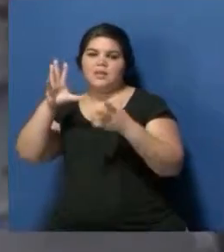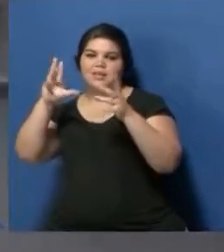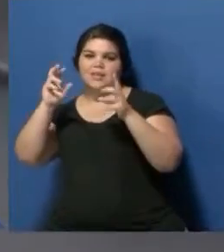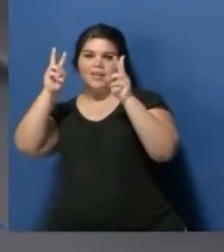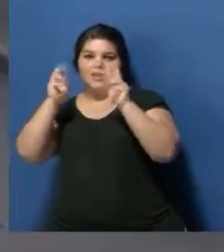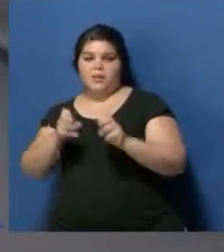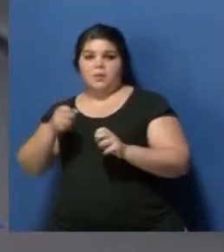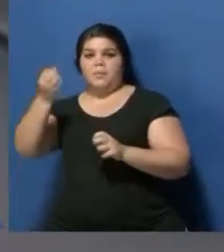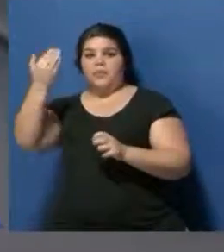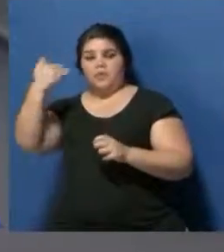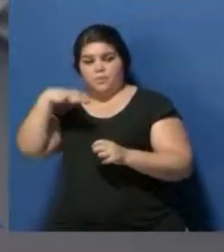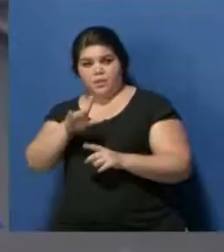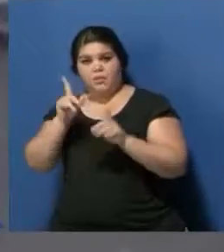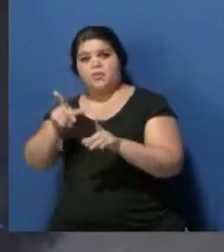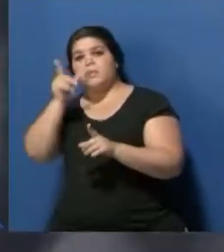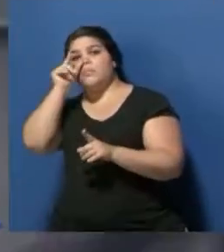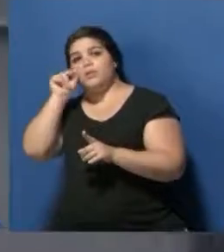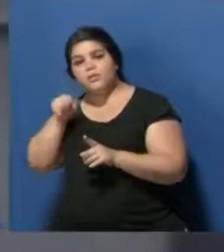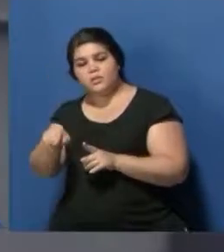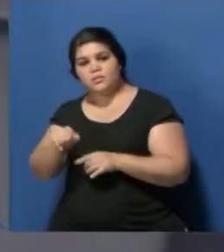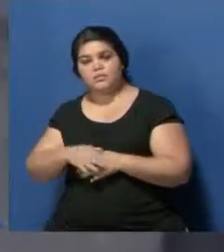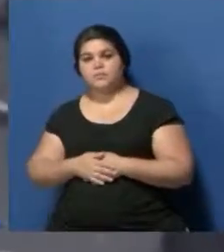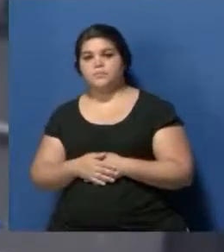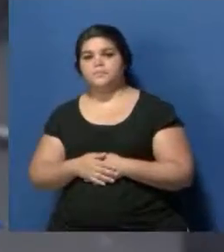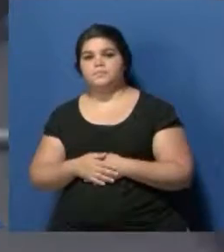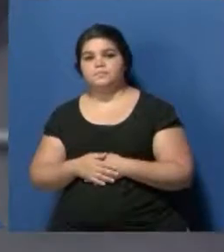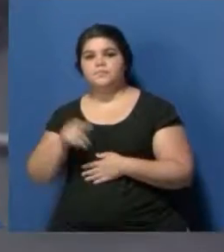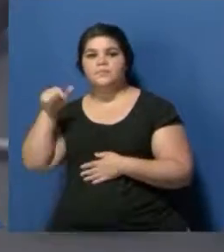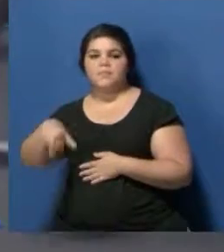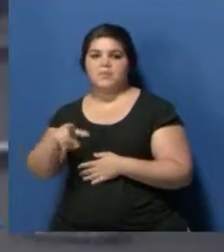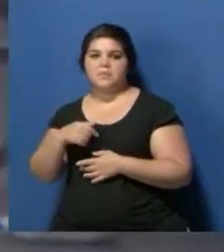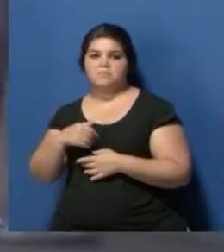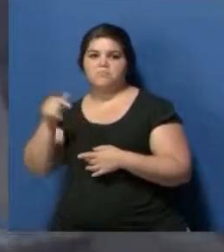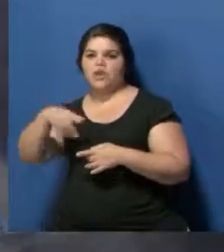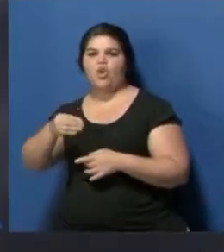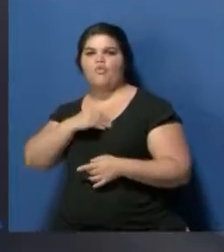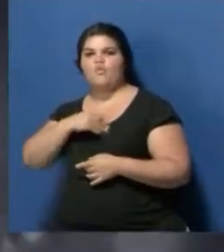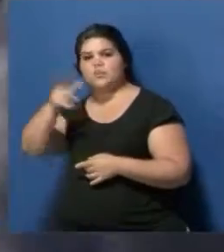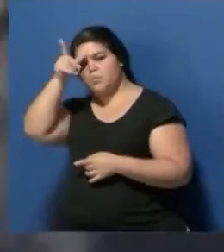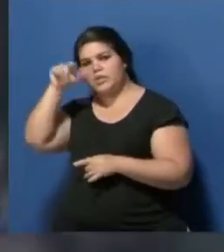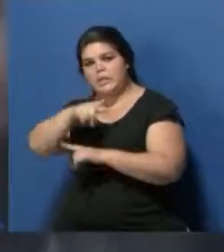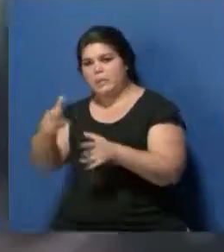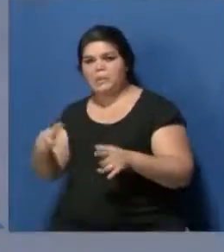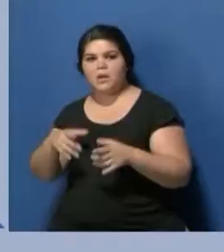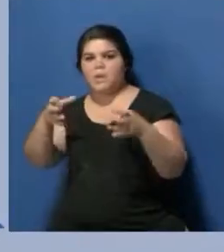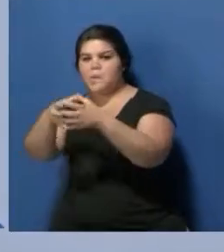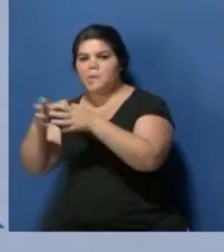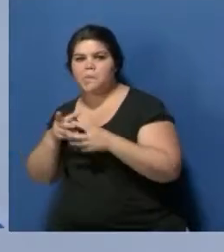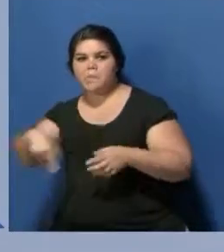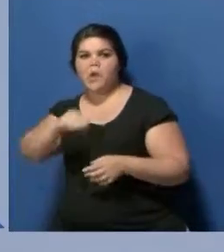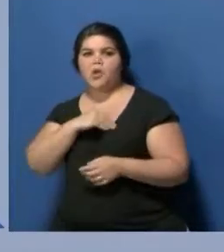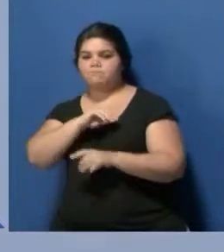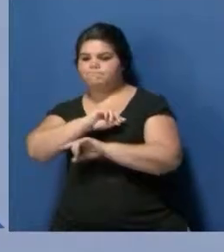los bancos, viene a los políticos, se descree de la policía, se descree del conjunto de instituciones y eso